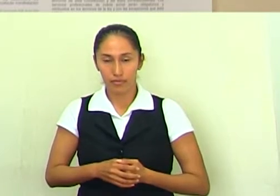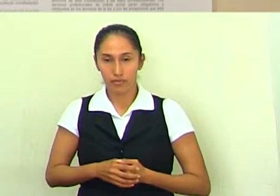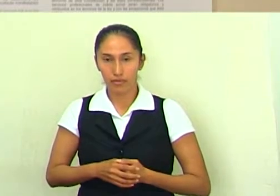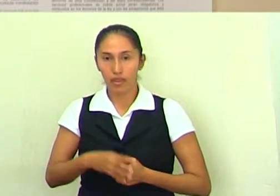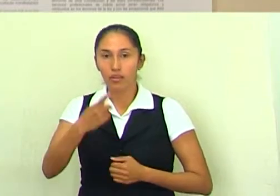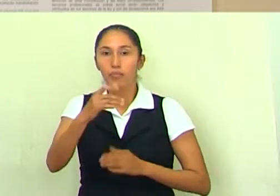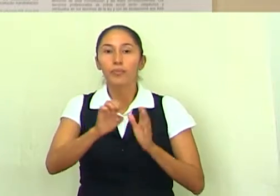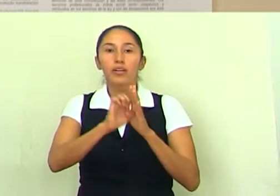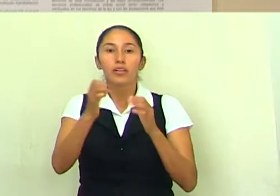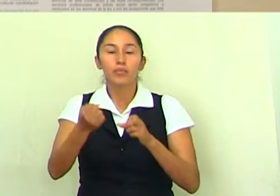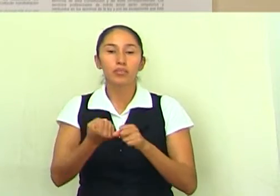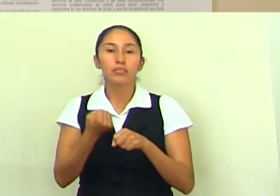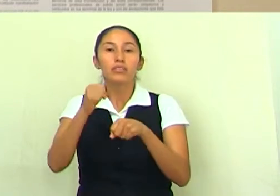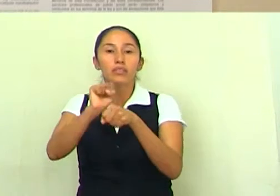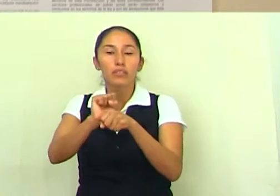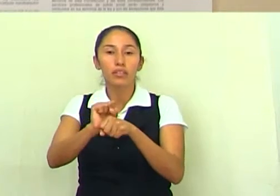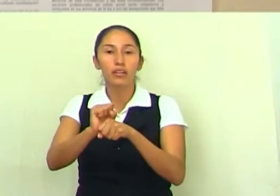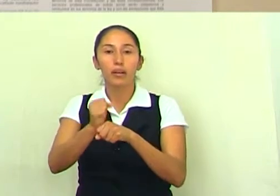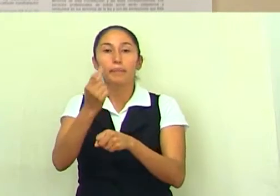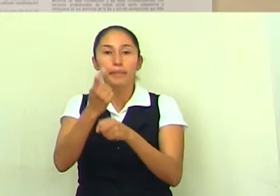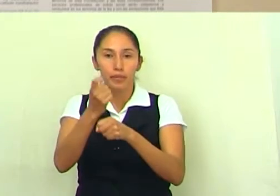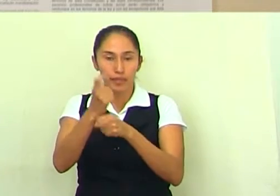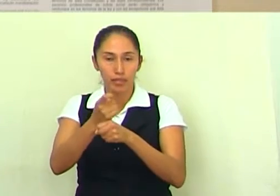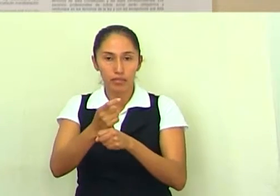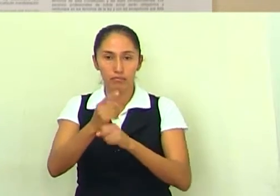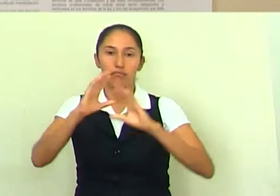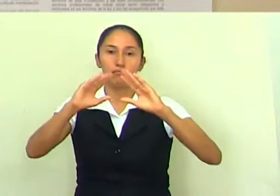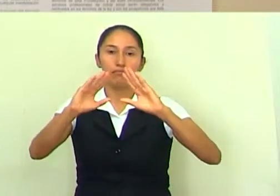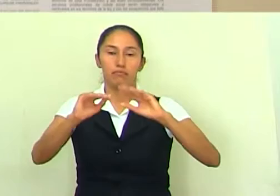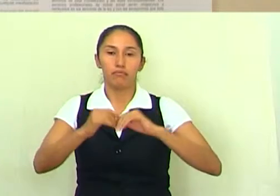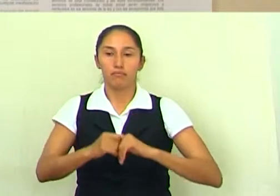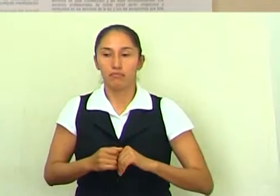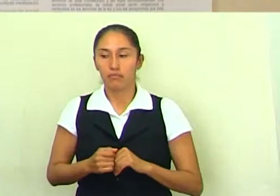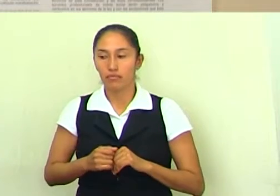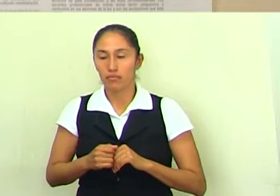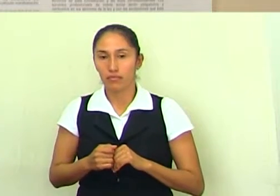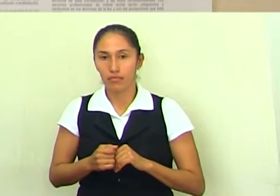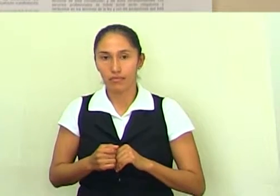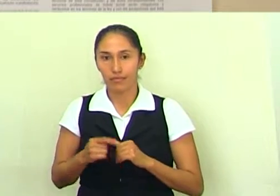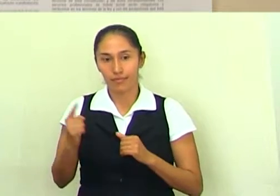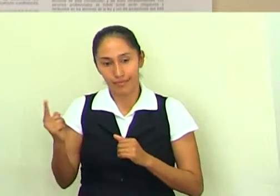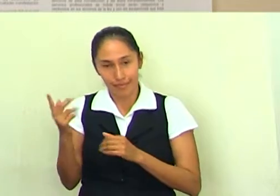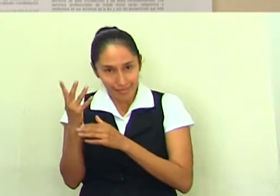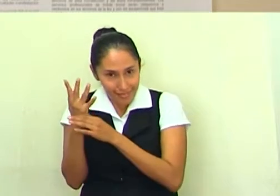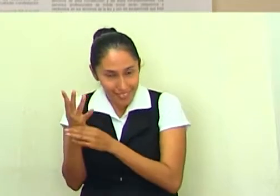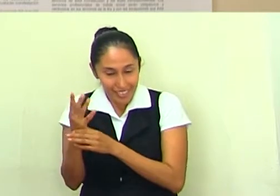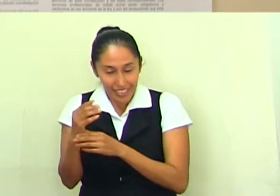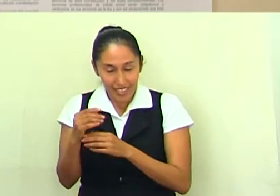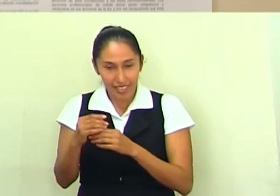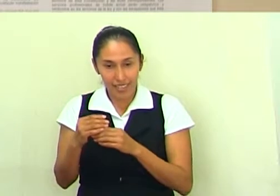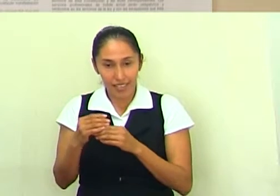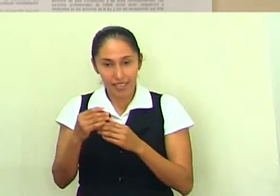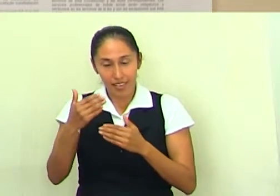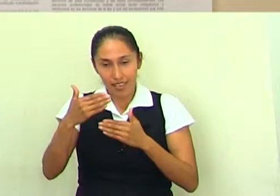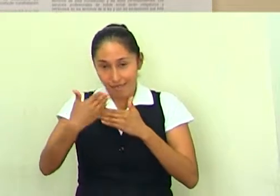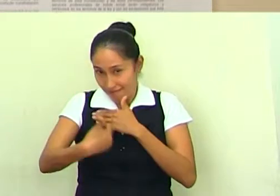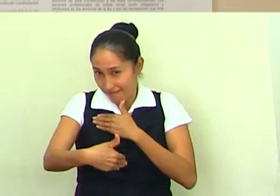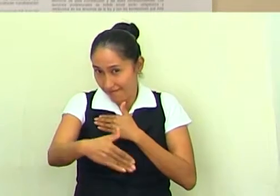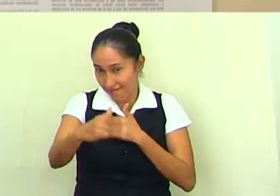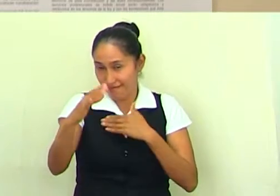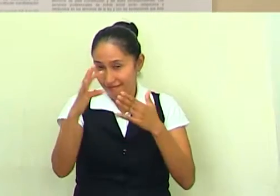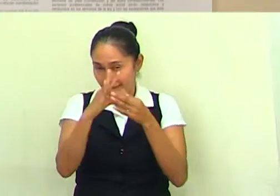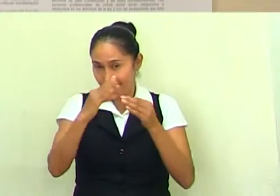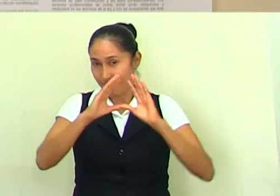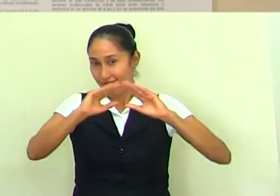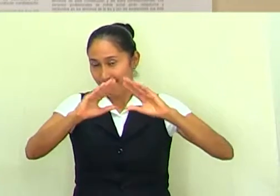de secundaria, pues ahí ya te enseñaron esto, pero yo estoy tratando de que partamos de esa base para que en